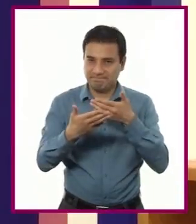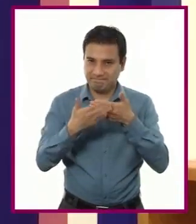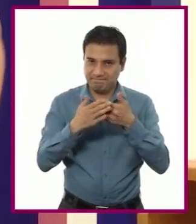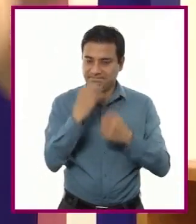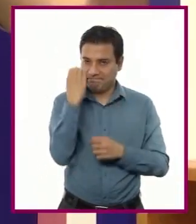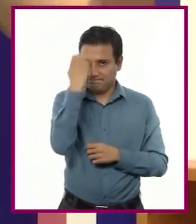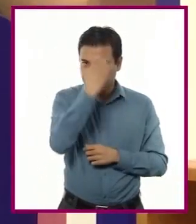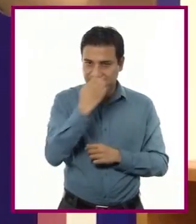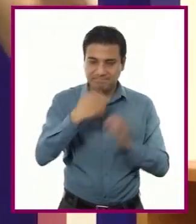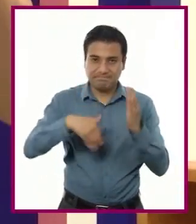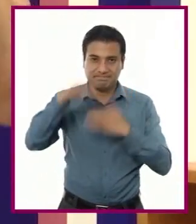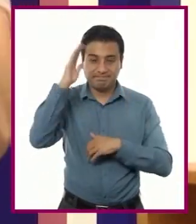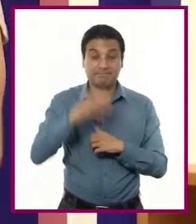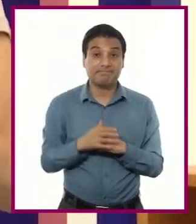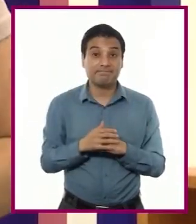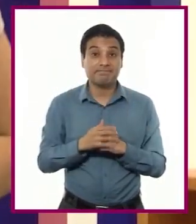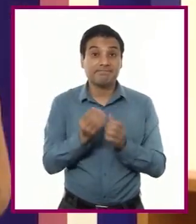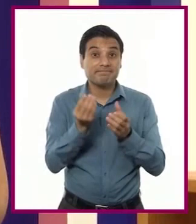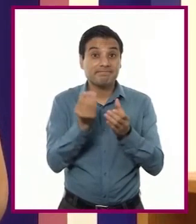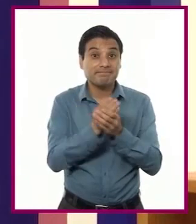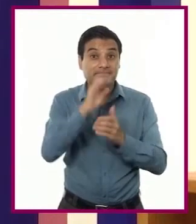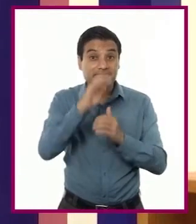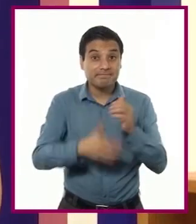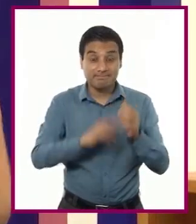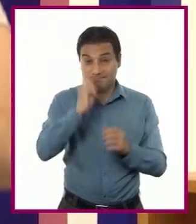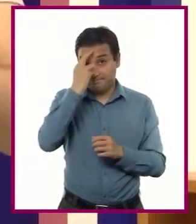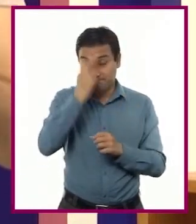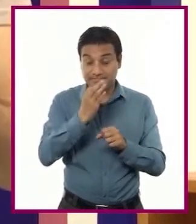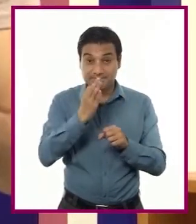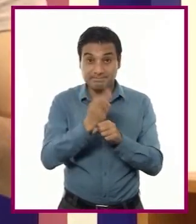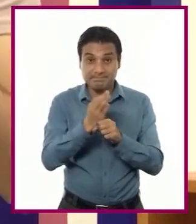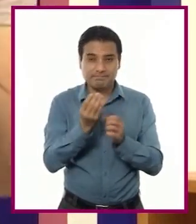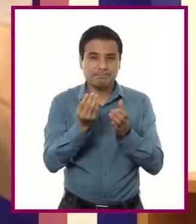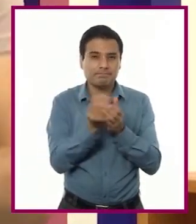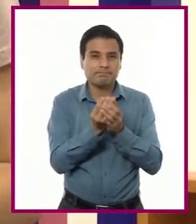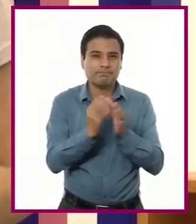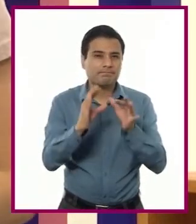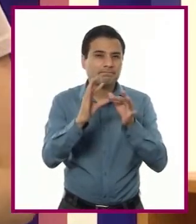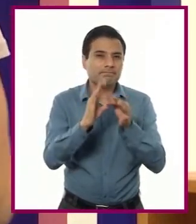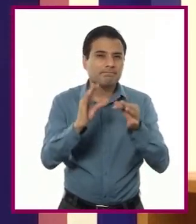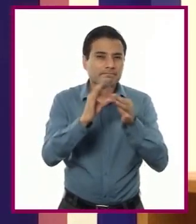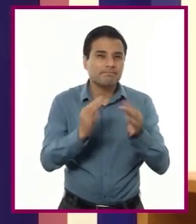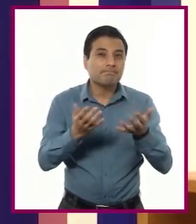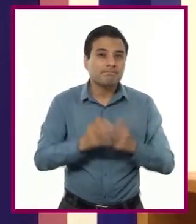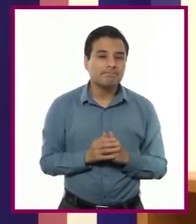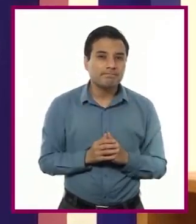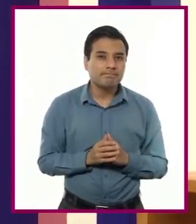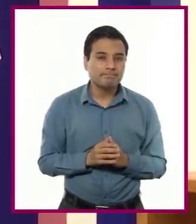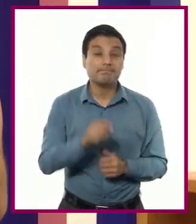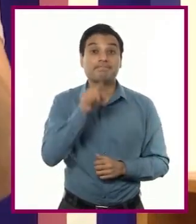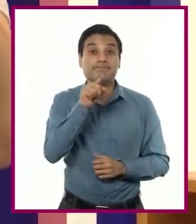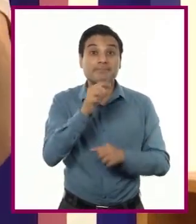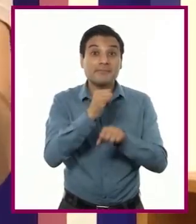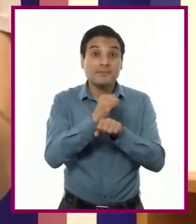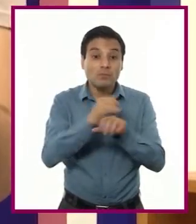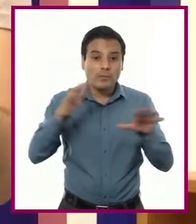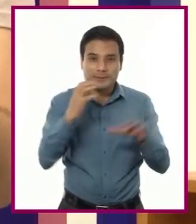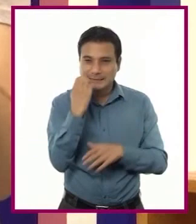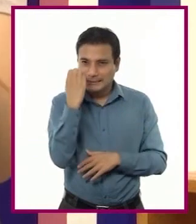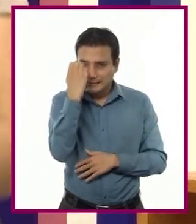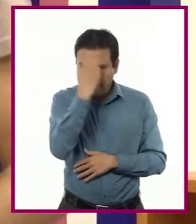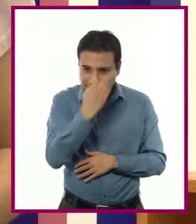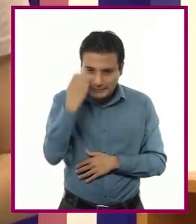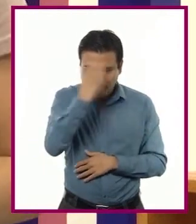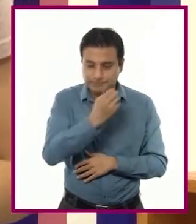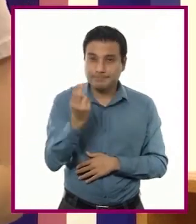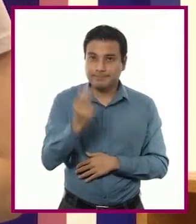pronto. ¡Listo! Recuerden que en esta sesión nos percatamos que debemos identificar y organizar información en informes